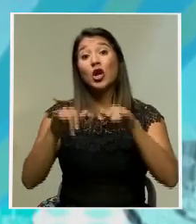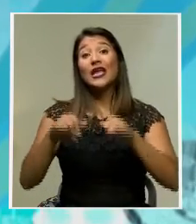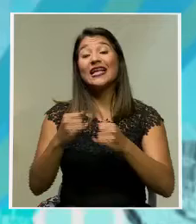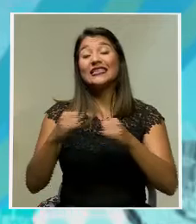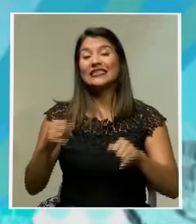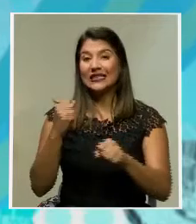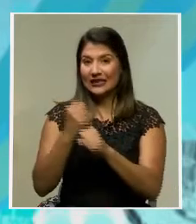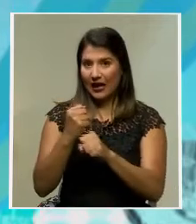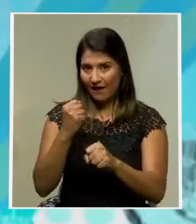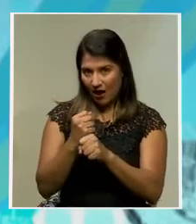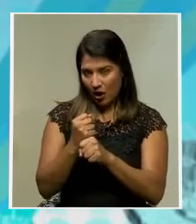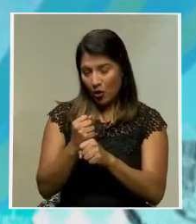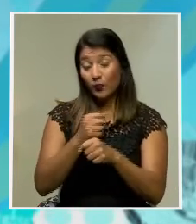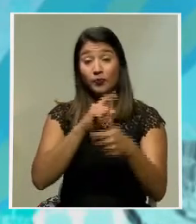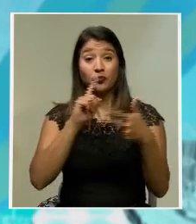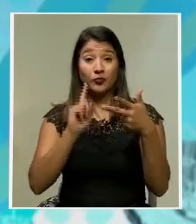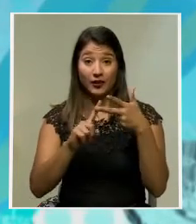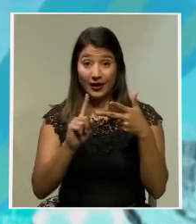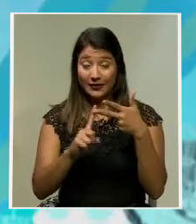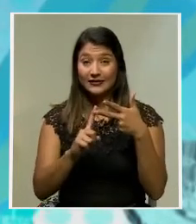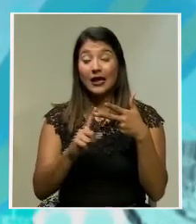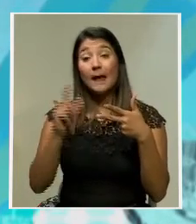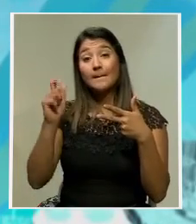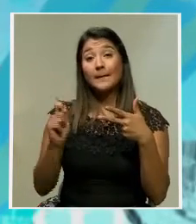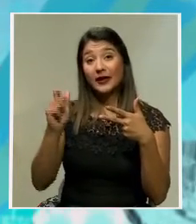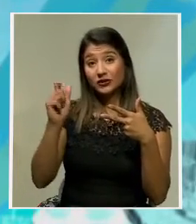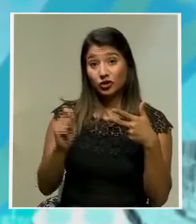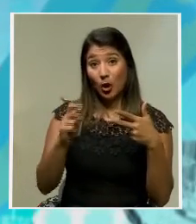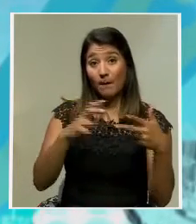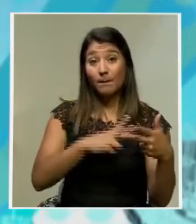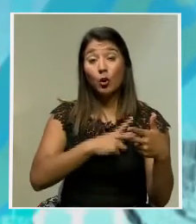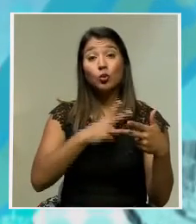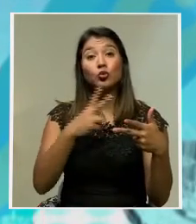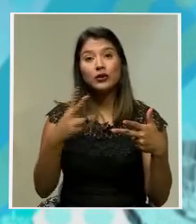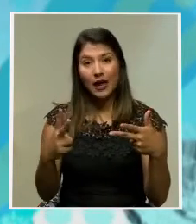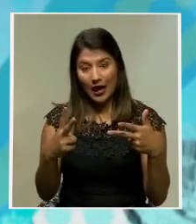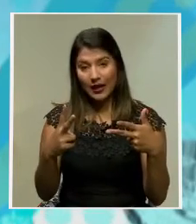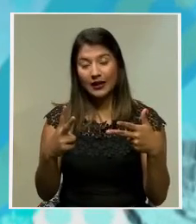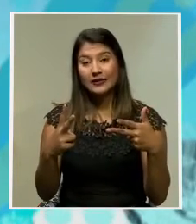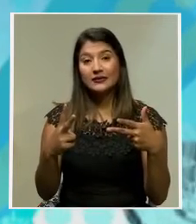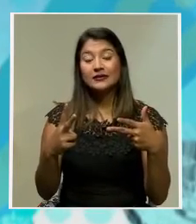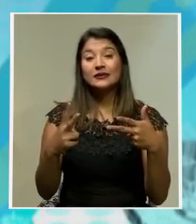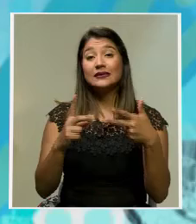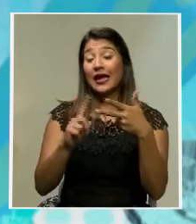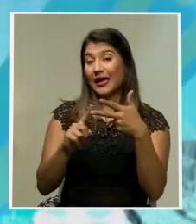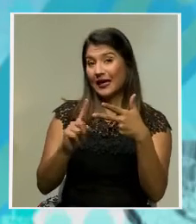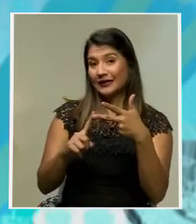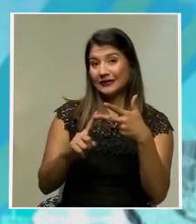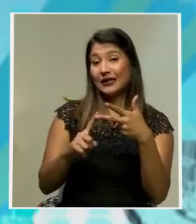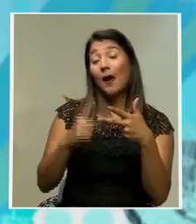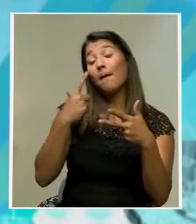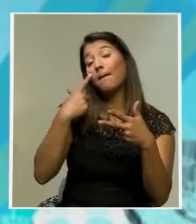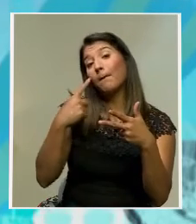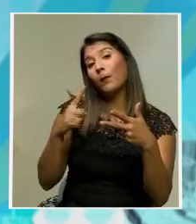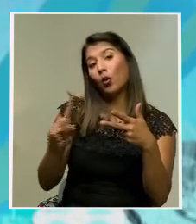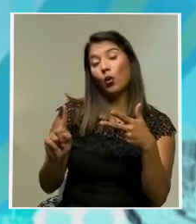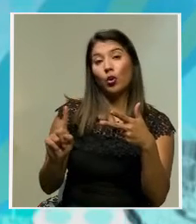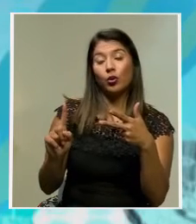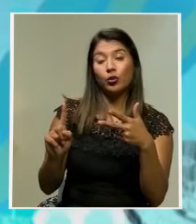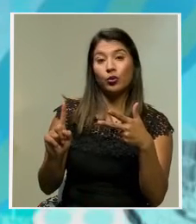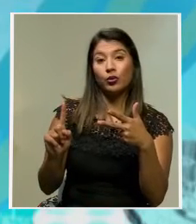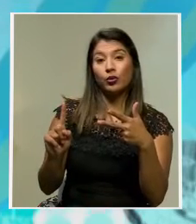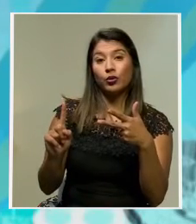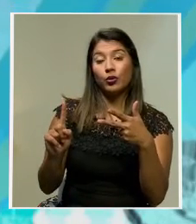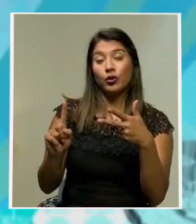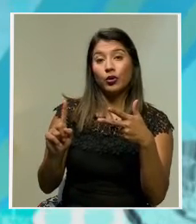otro concepto. Y en el caso de las pensiones voluntarias complementarias, esta es por un asunto